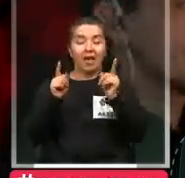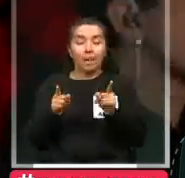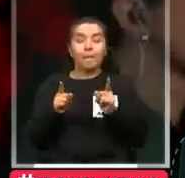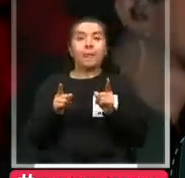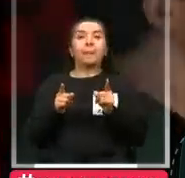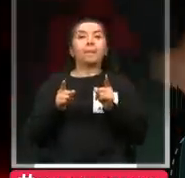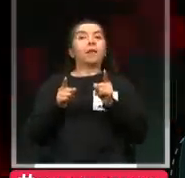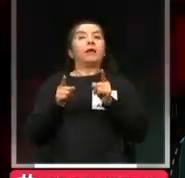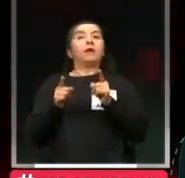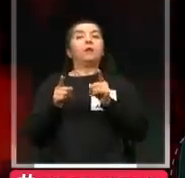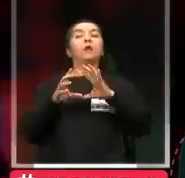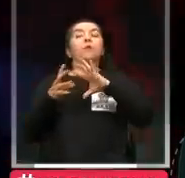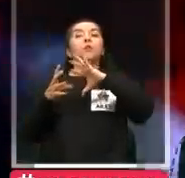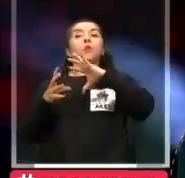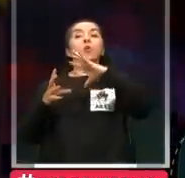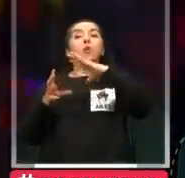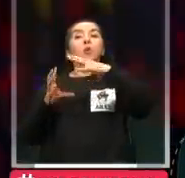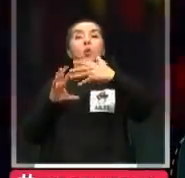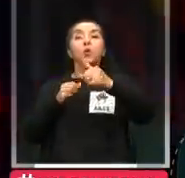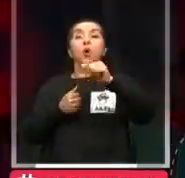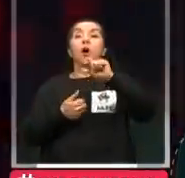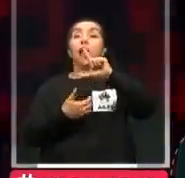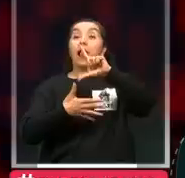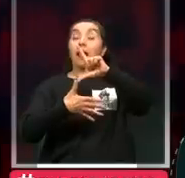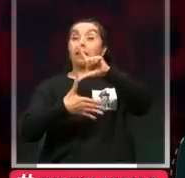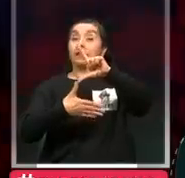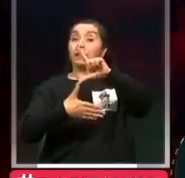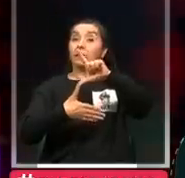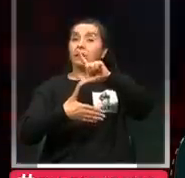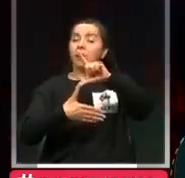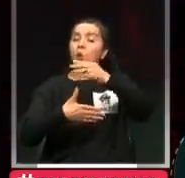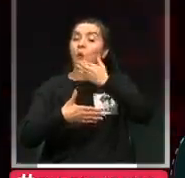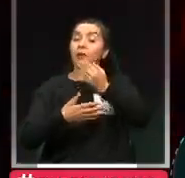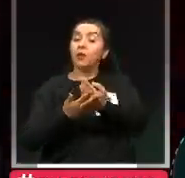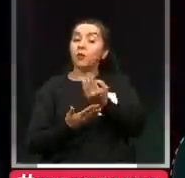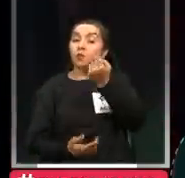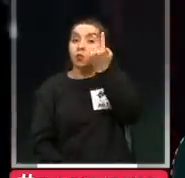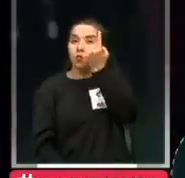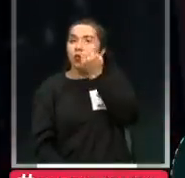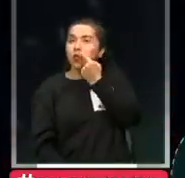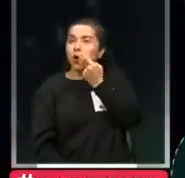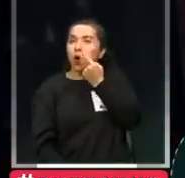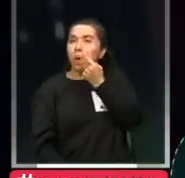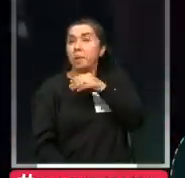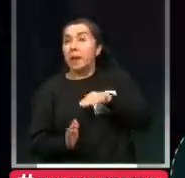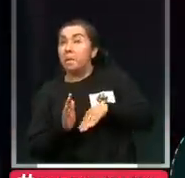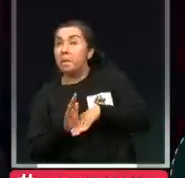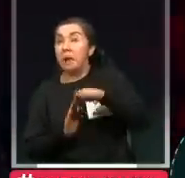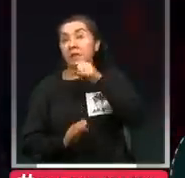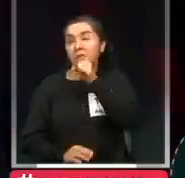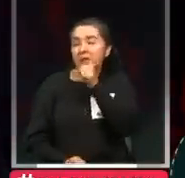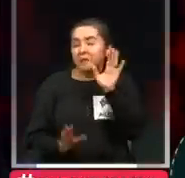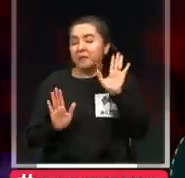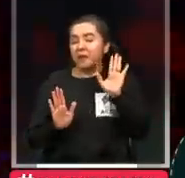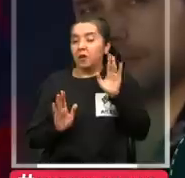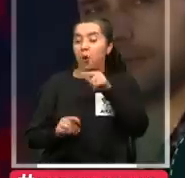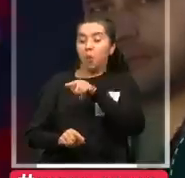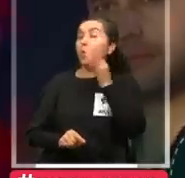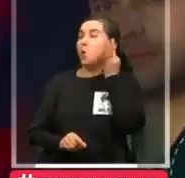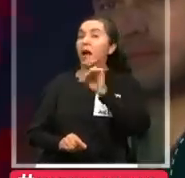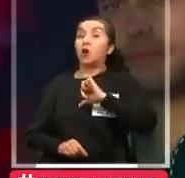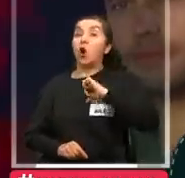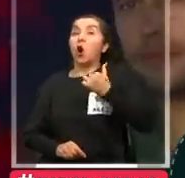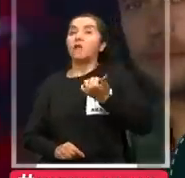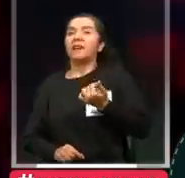porque en nuestros mundos latinos, cuando hay un hombre mayor saliendo con una chica mucho más